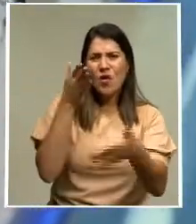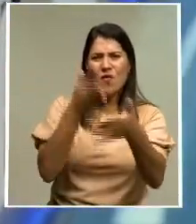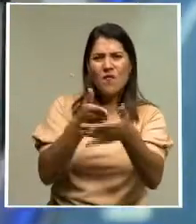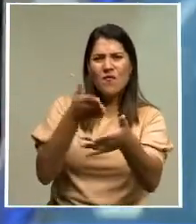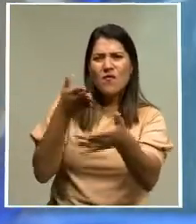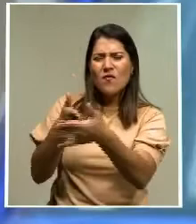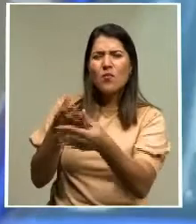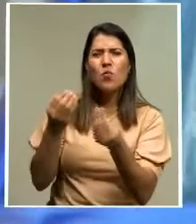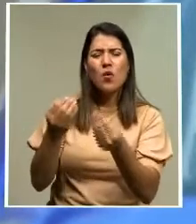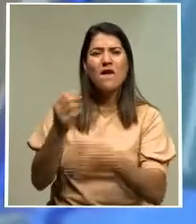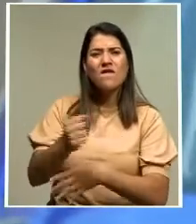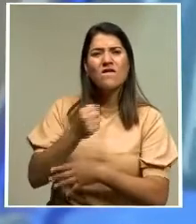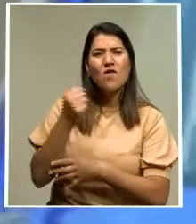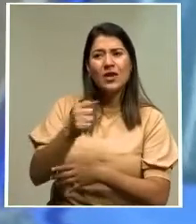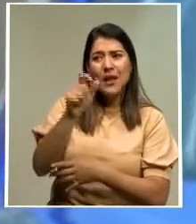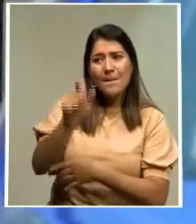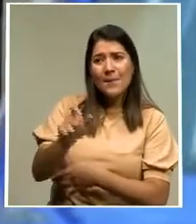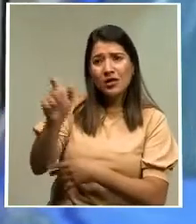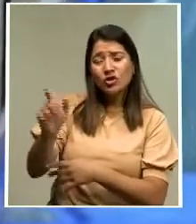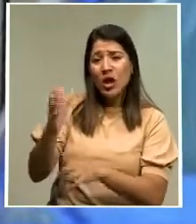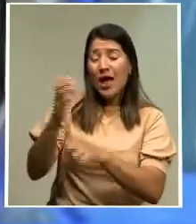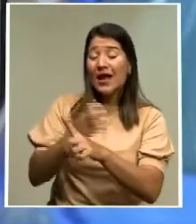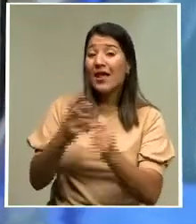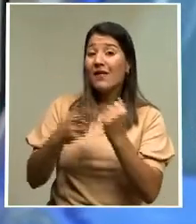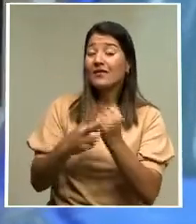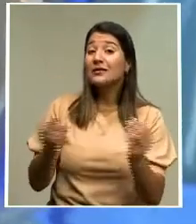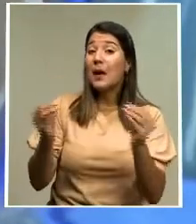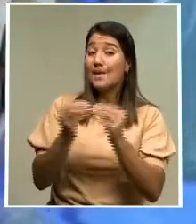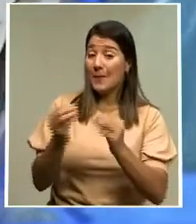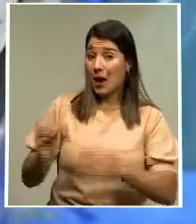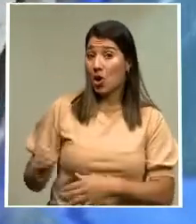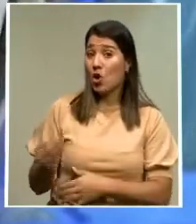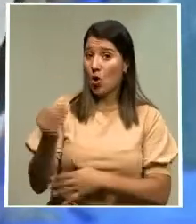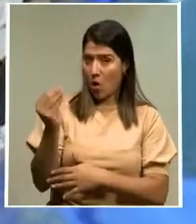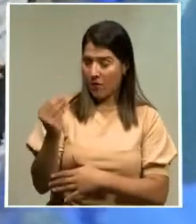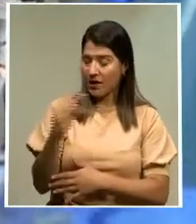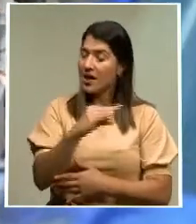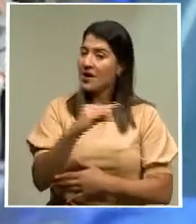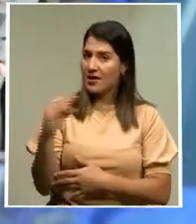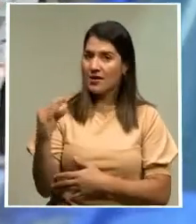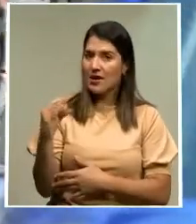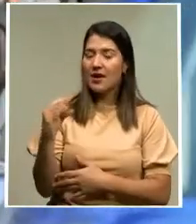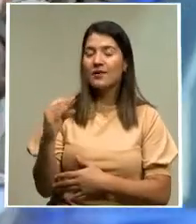inusitada fuerza a personas cada vez más jóvenes y evidenciando